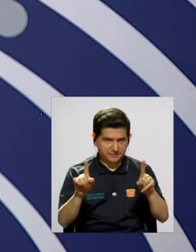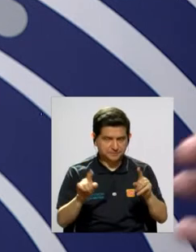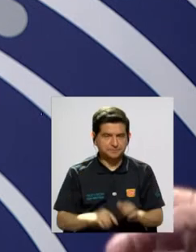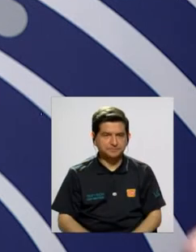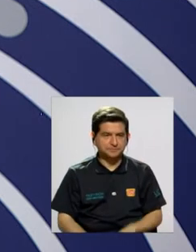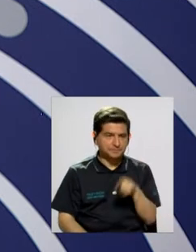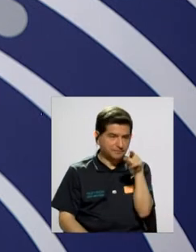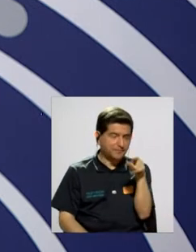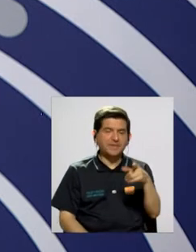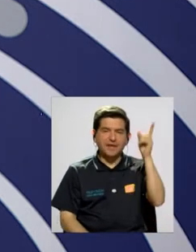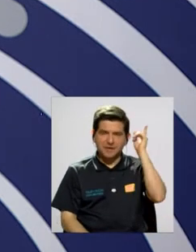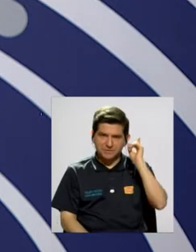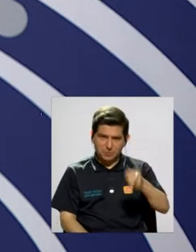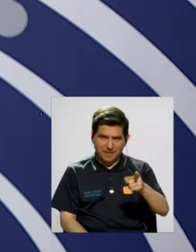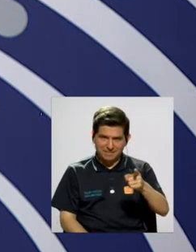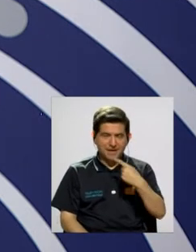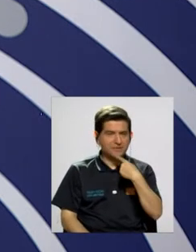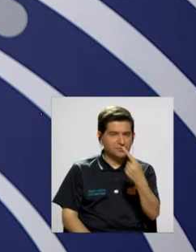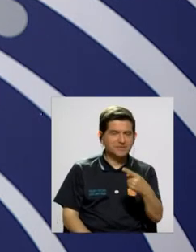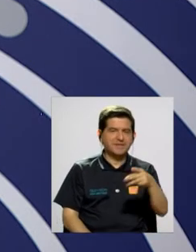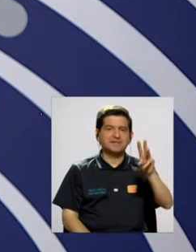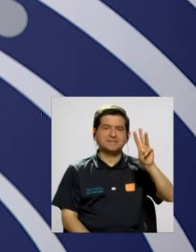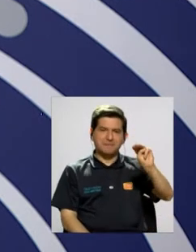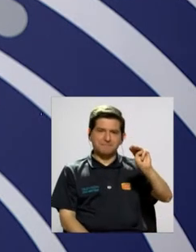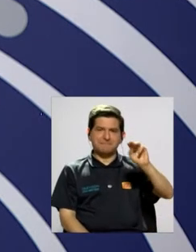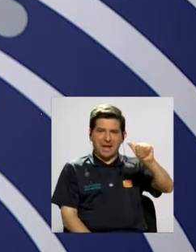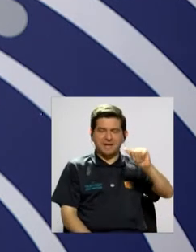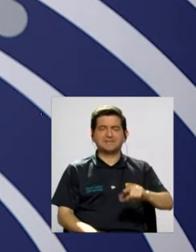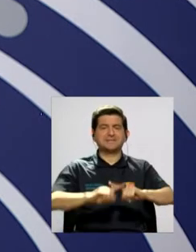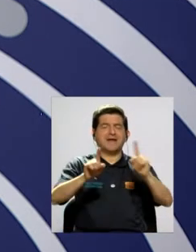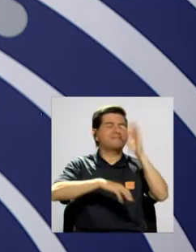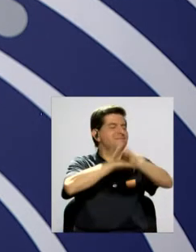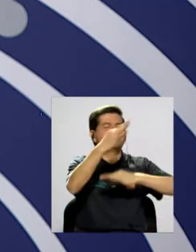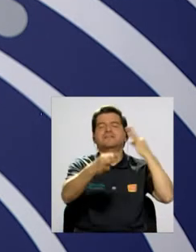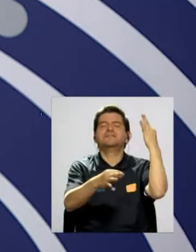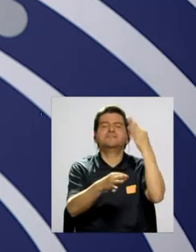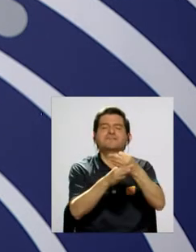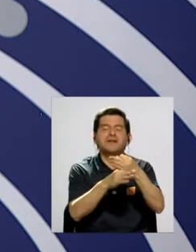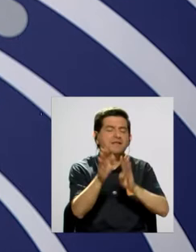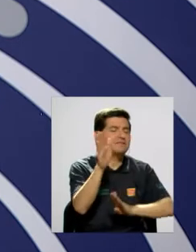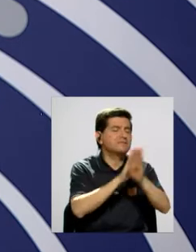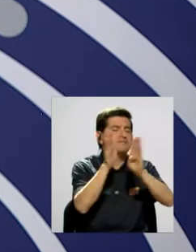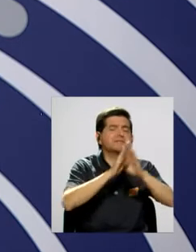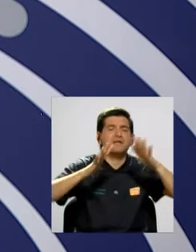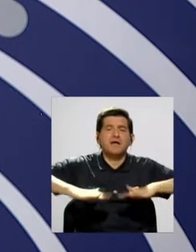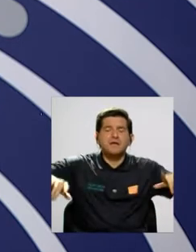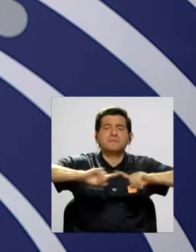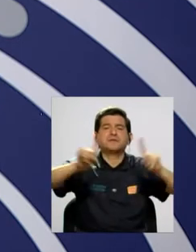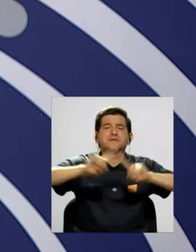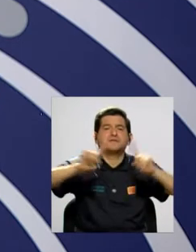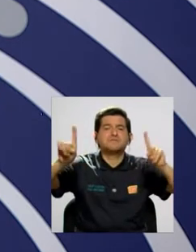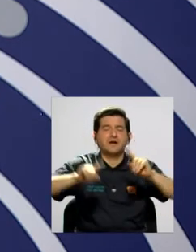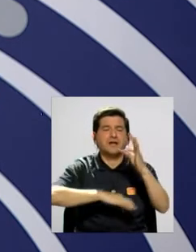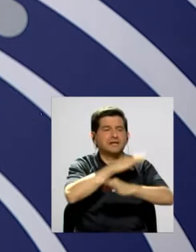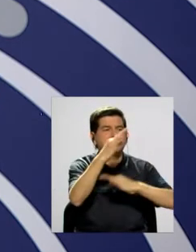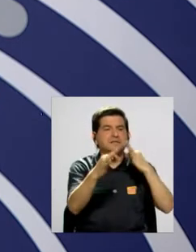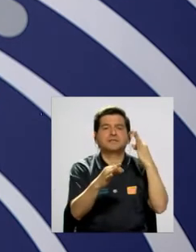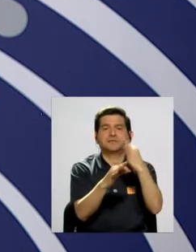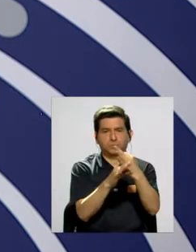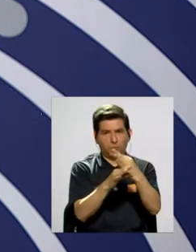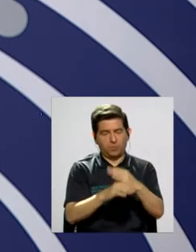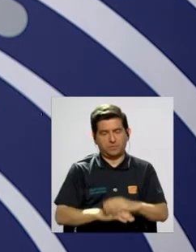esos mandatos que señala Marcia son de muy diversa naturaleza y se desarrollan en escenarios de múltiple